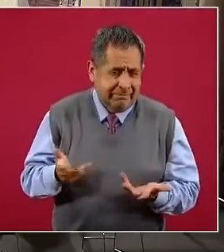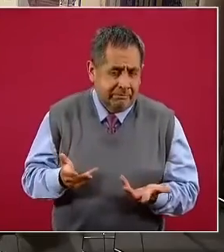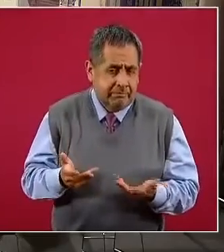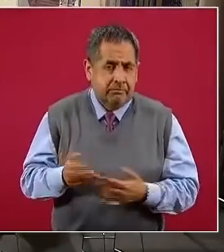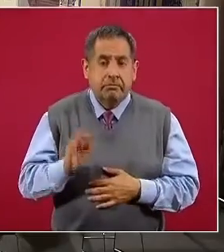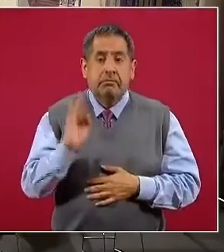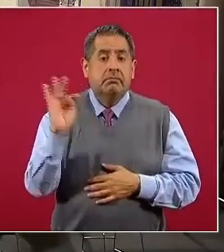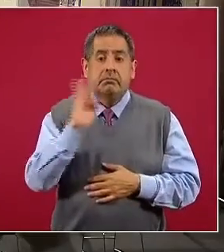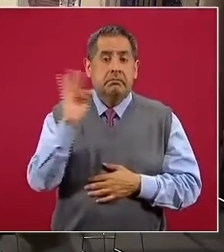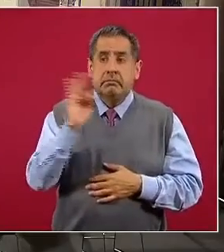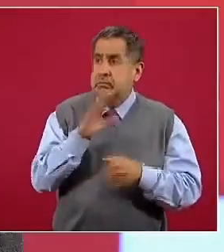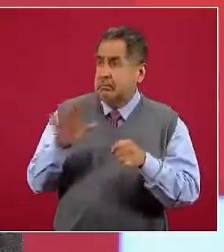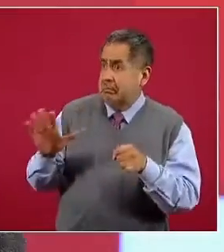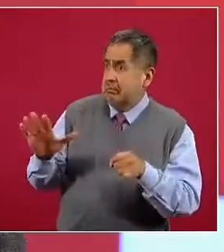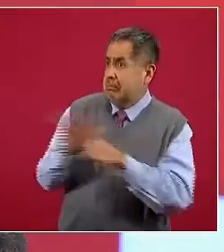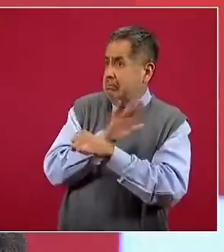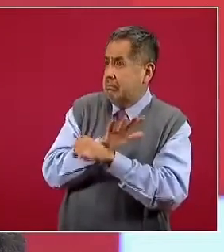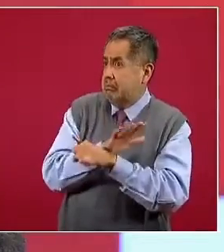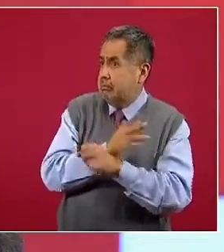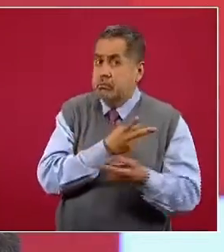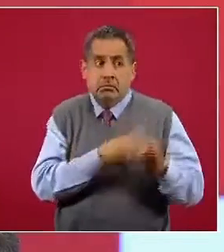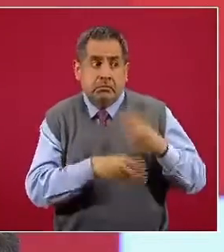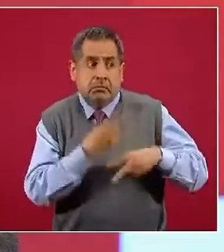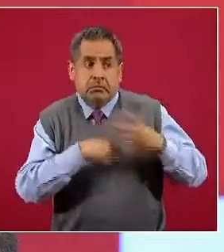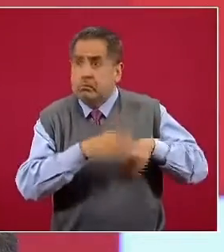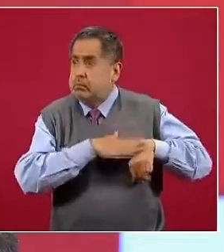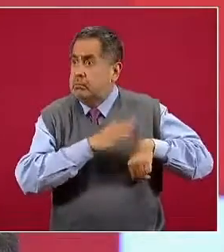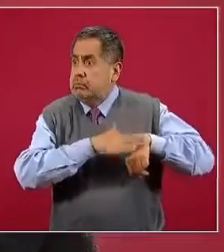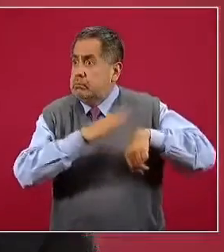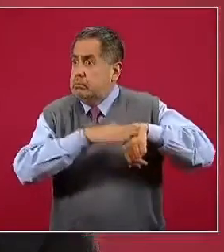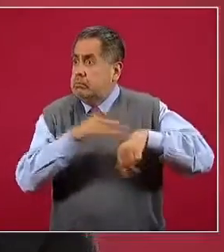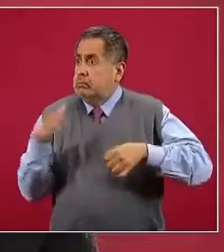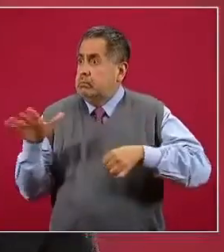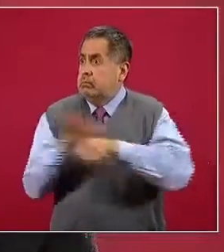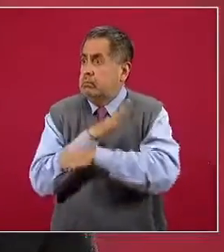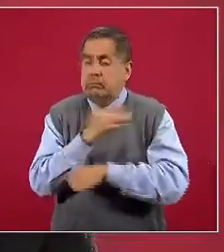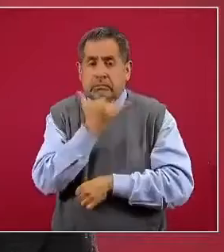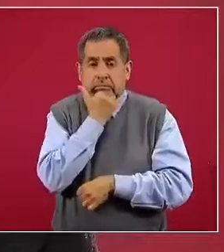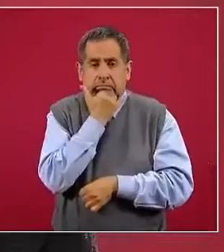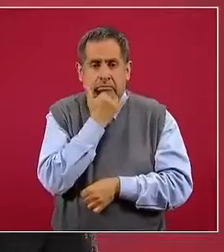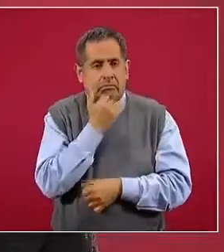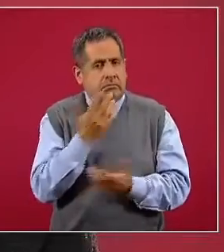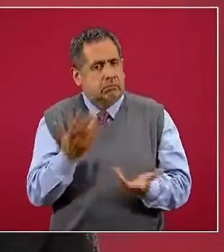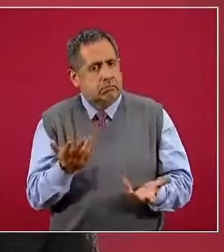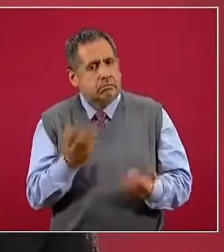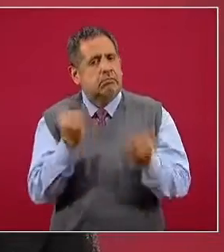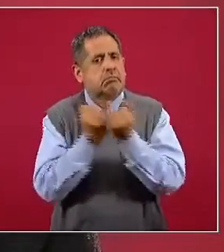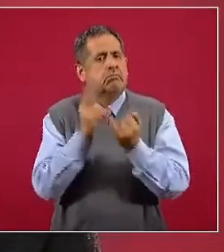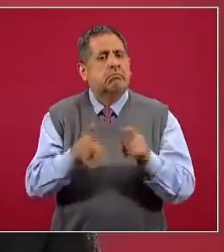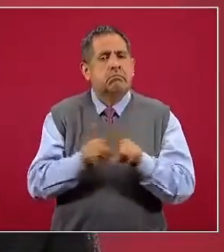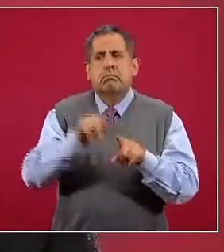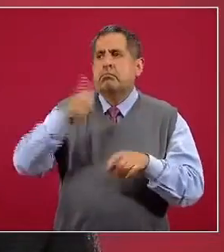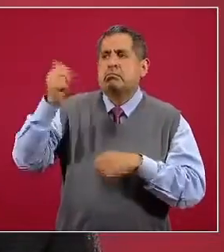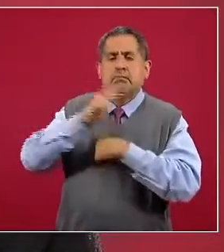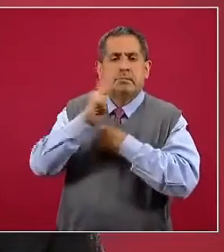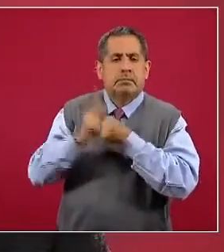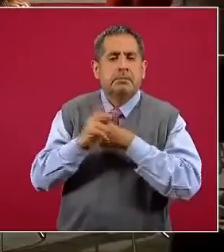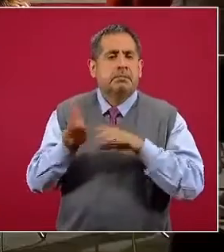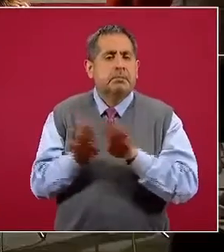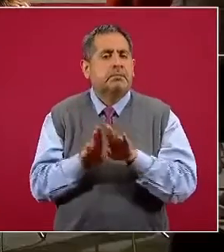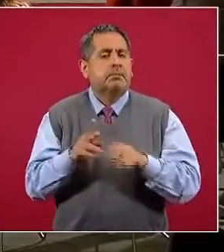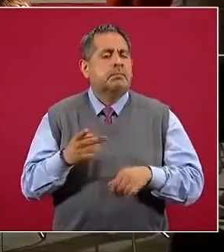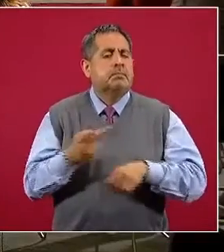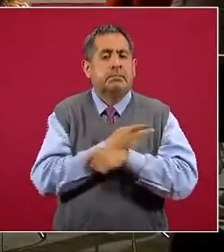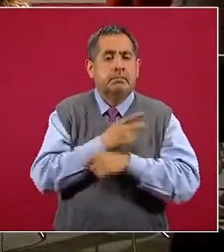podría ocurrir un fenómeno muy desafortunado que ocurrió en varios países al inicio de la epidemia, en